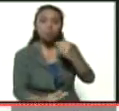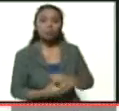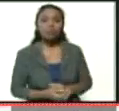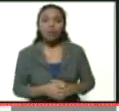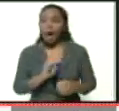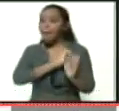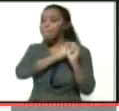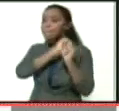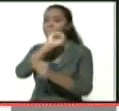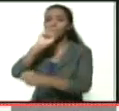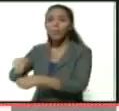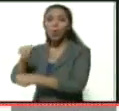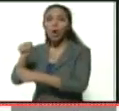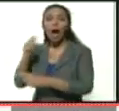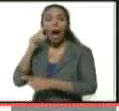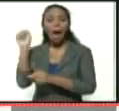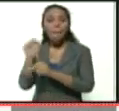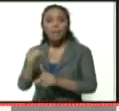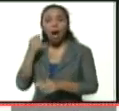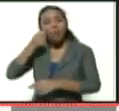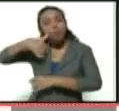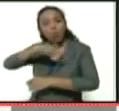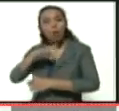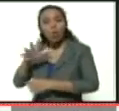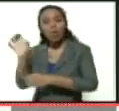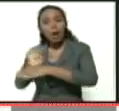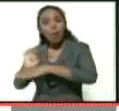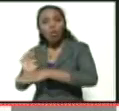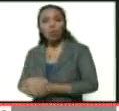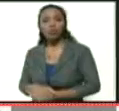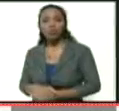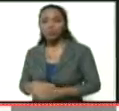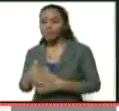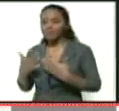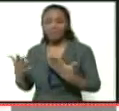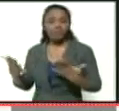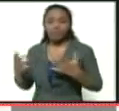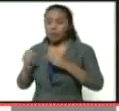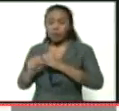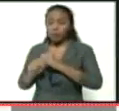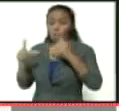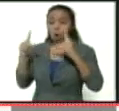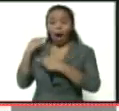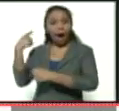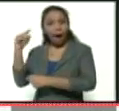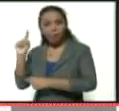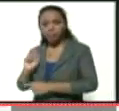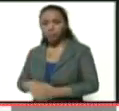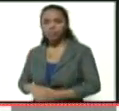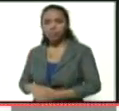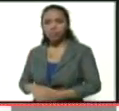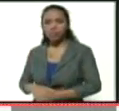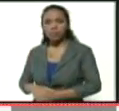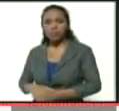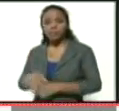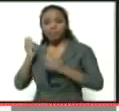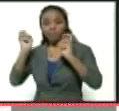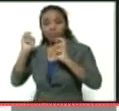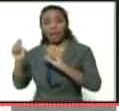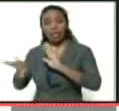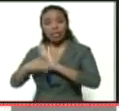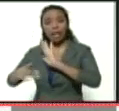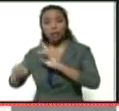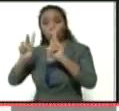abandonó completamente al pueblo de Ecuador. Una cosa increíble. Ahí está, pues, la receta de derecha